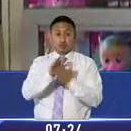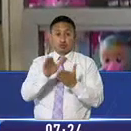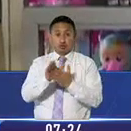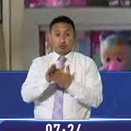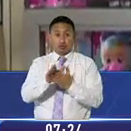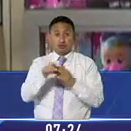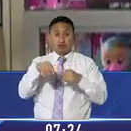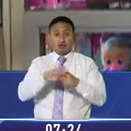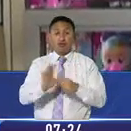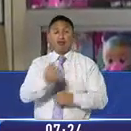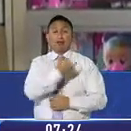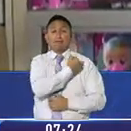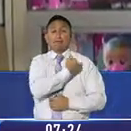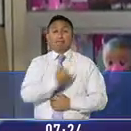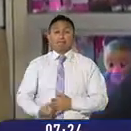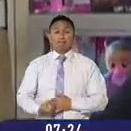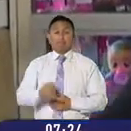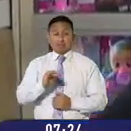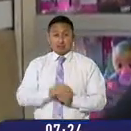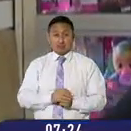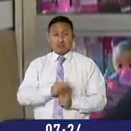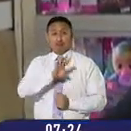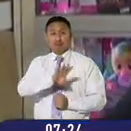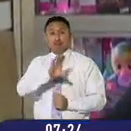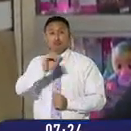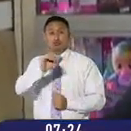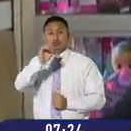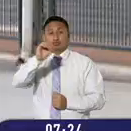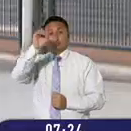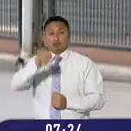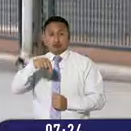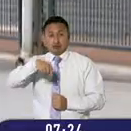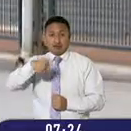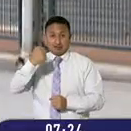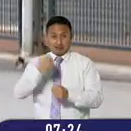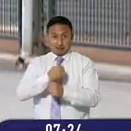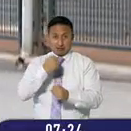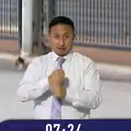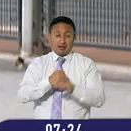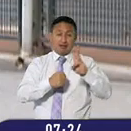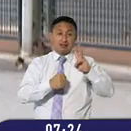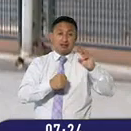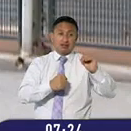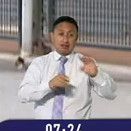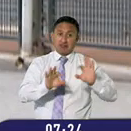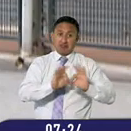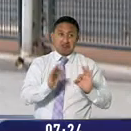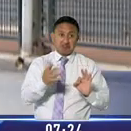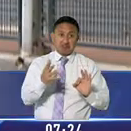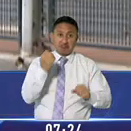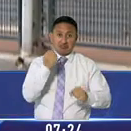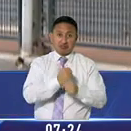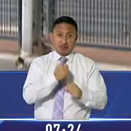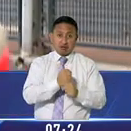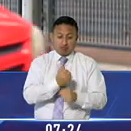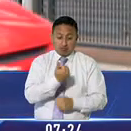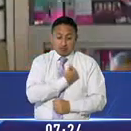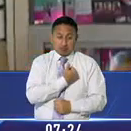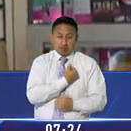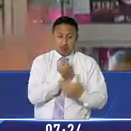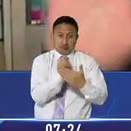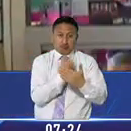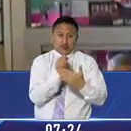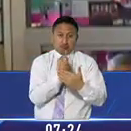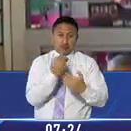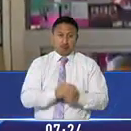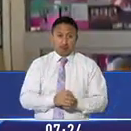cual habría un 40% laborando, un 60% no están laborando. Autoconfinamiento, las mismas personas, sin esperar